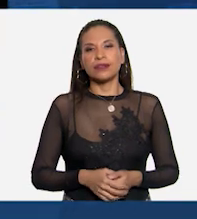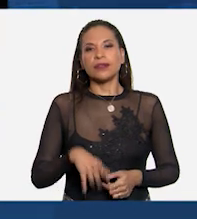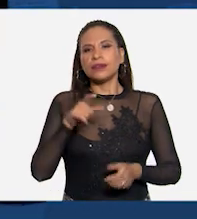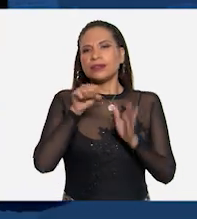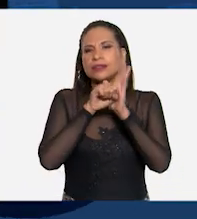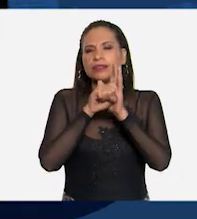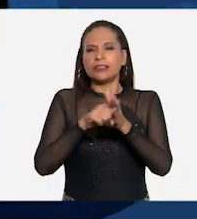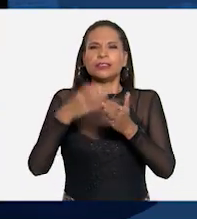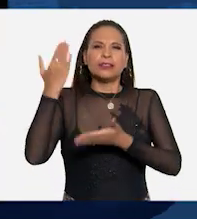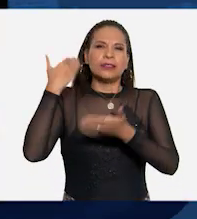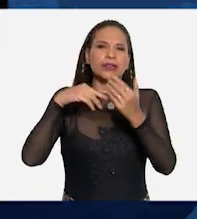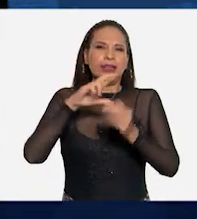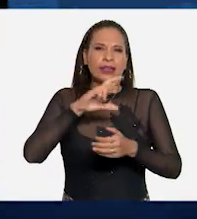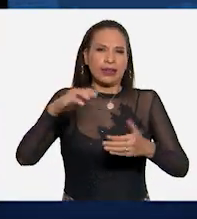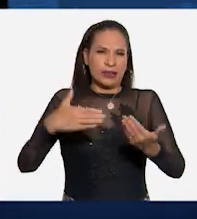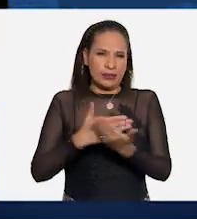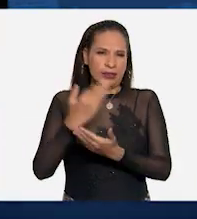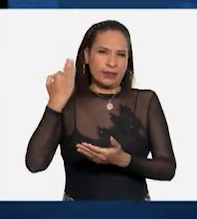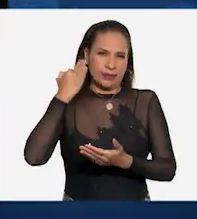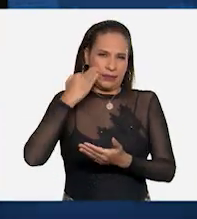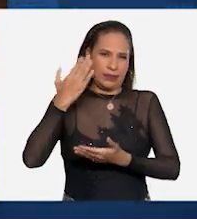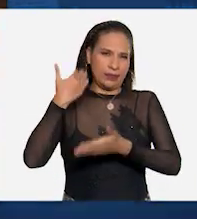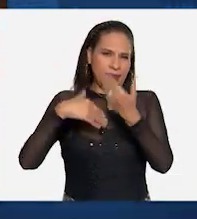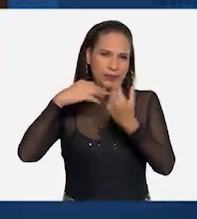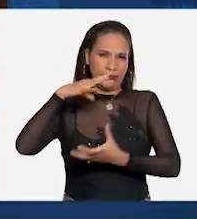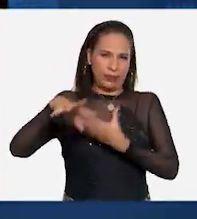símbolo del Renacimiento.